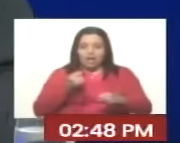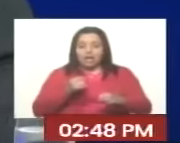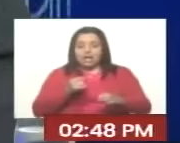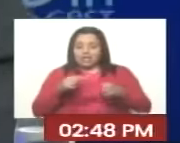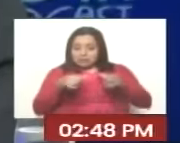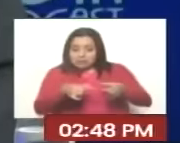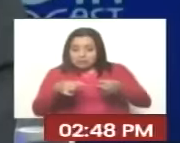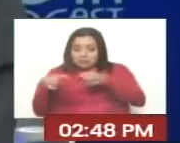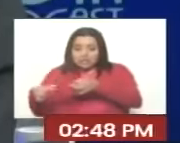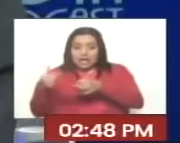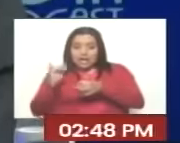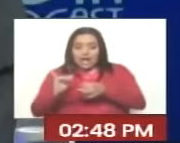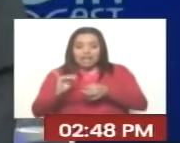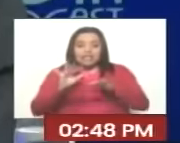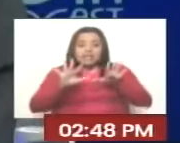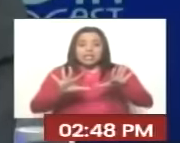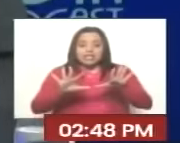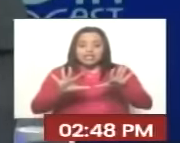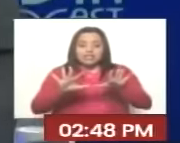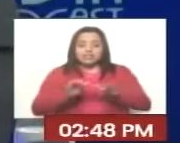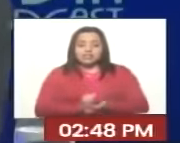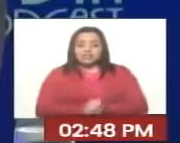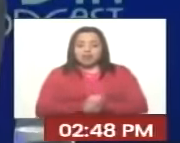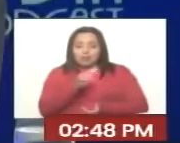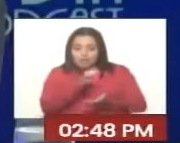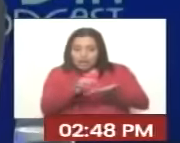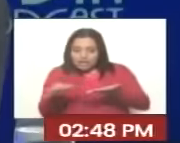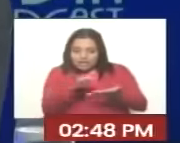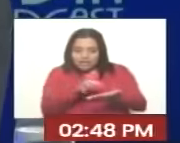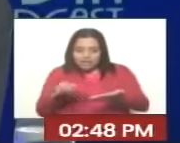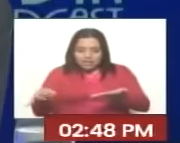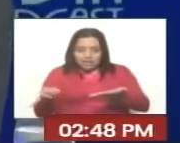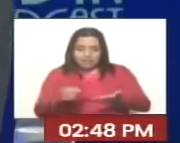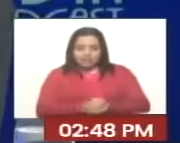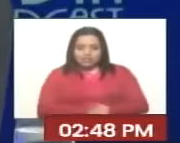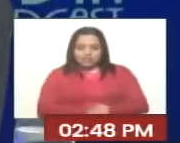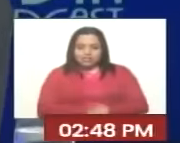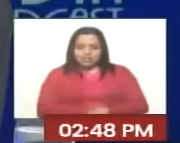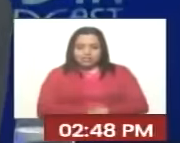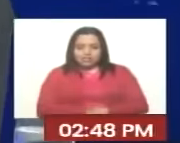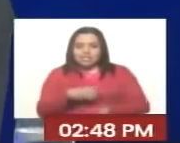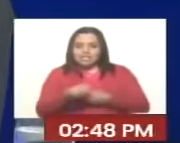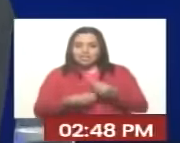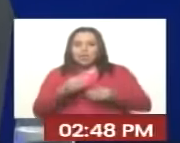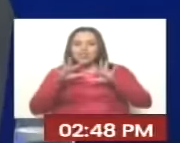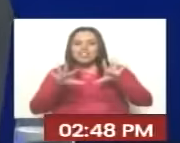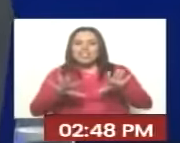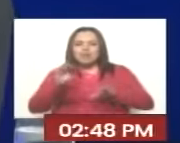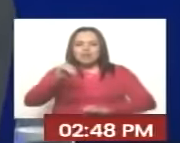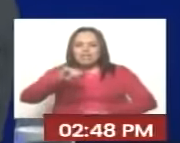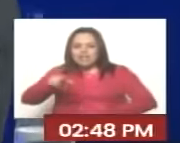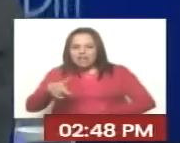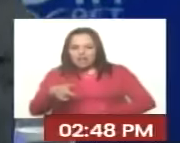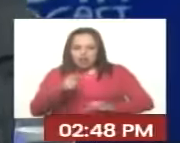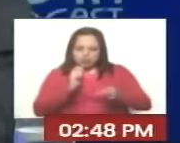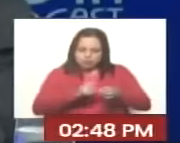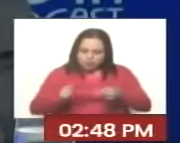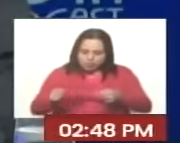entonces 5 miligramos por blister. Uh-huh. Si fueron 2 blisters, fueron 10 miligramos. Claro.